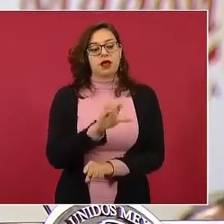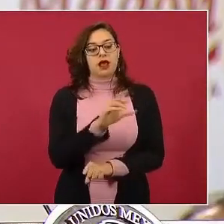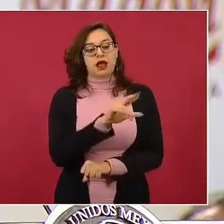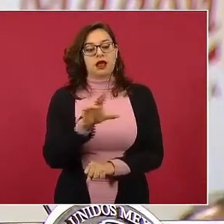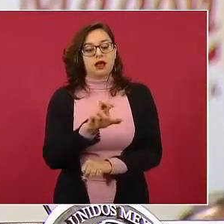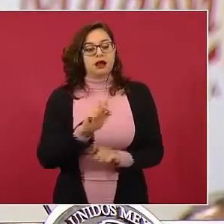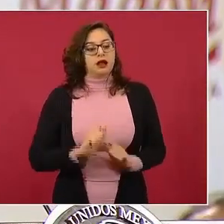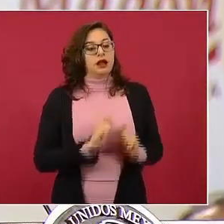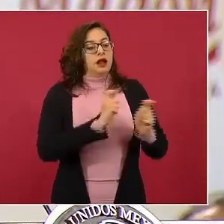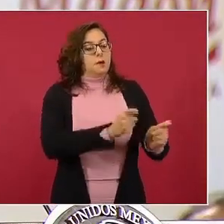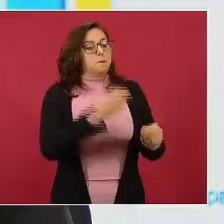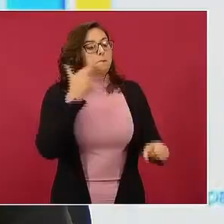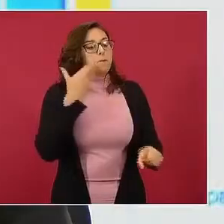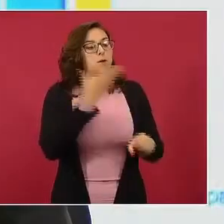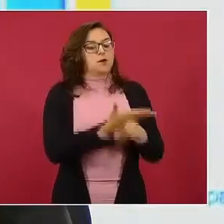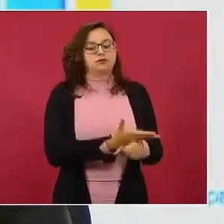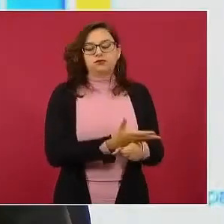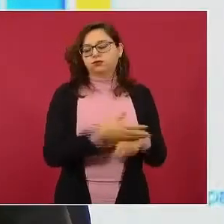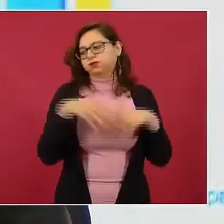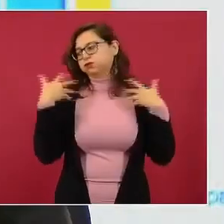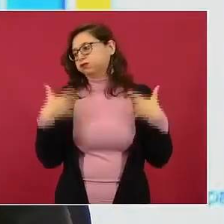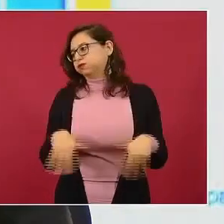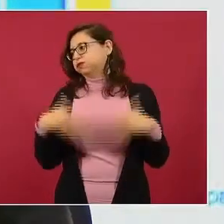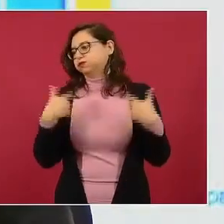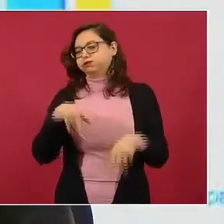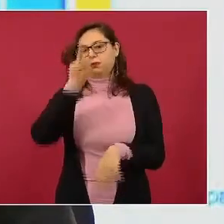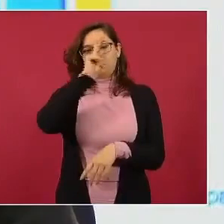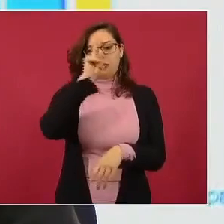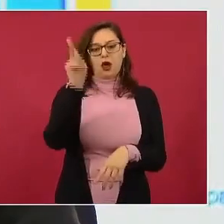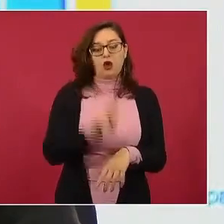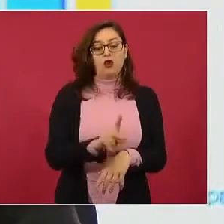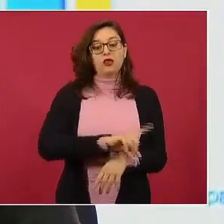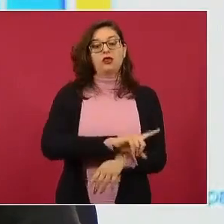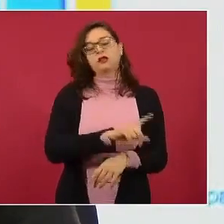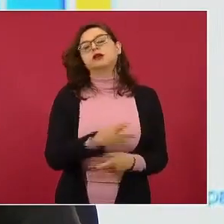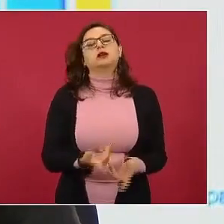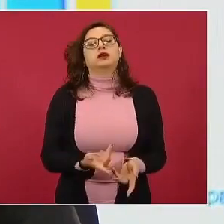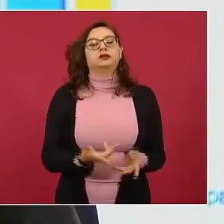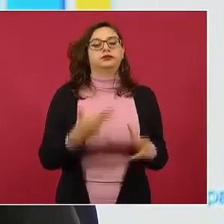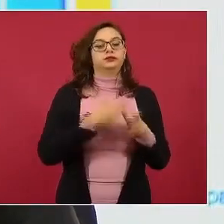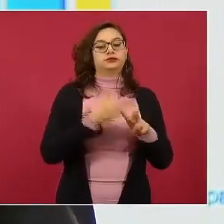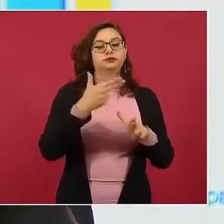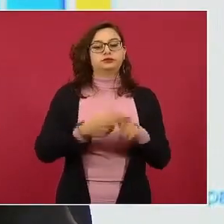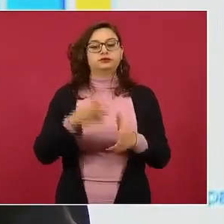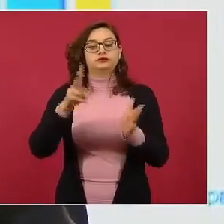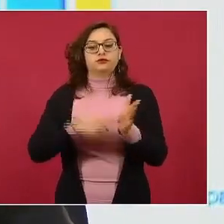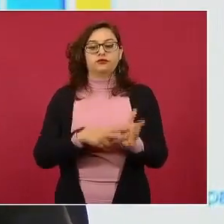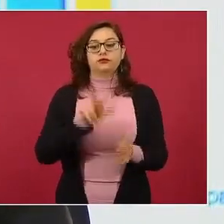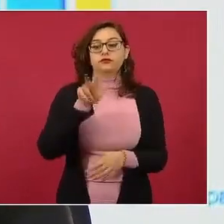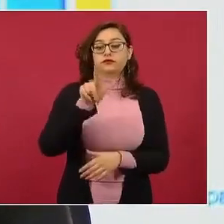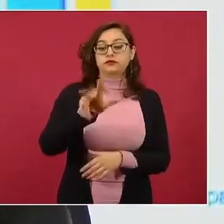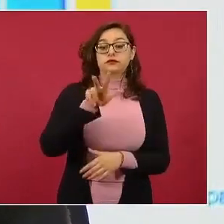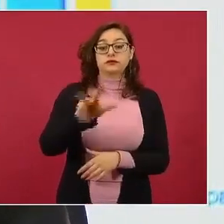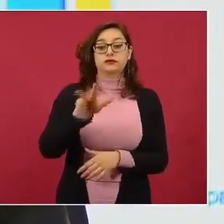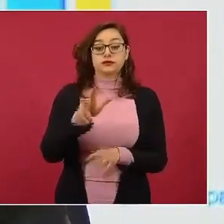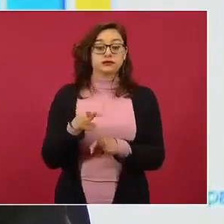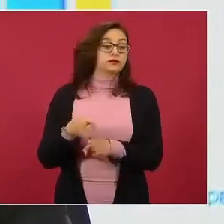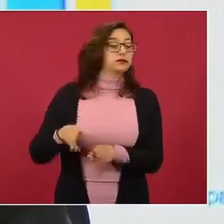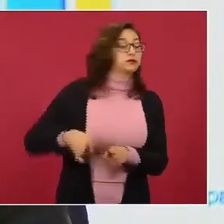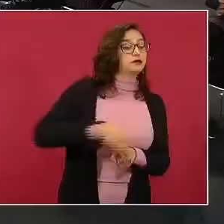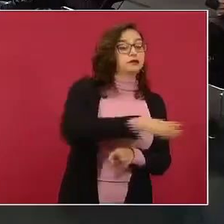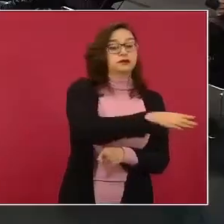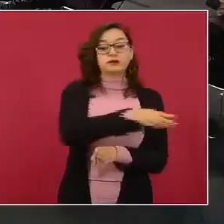fue un caos. Desde noviembre del 2017 hasta diciembre del 2018 fue un caos,